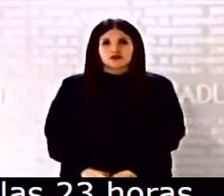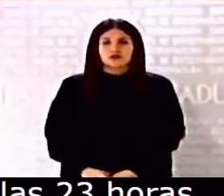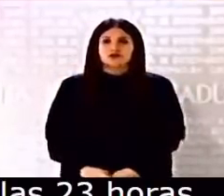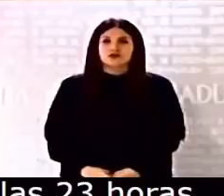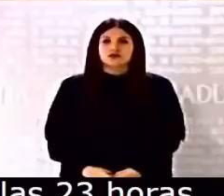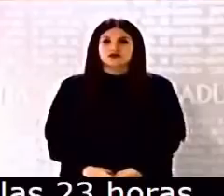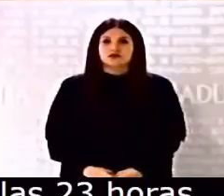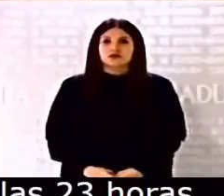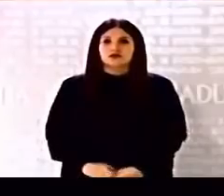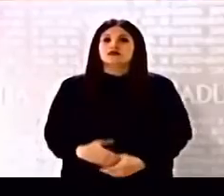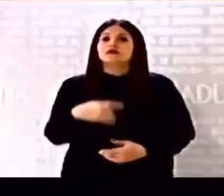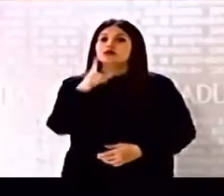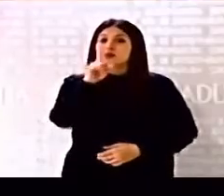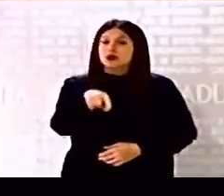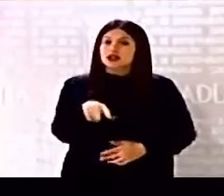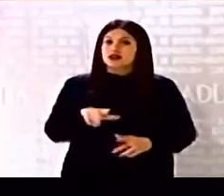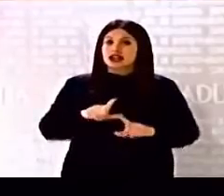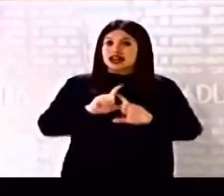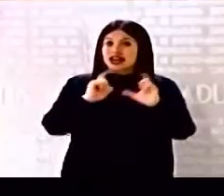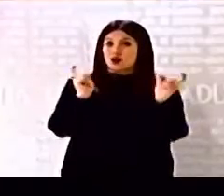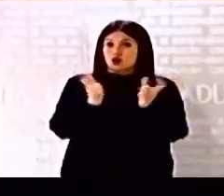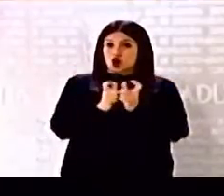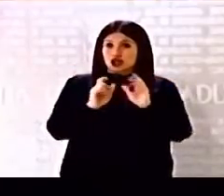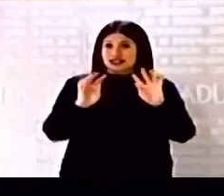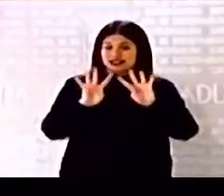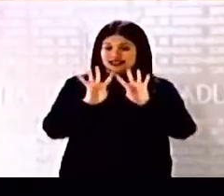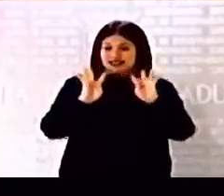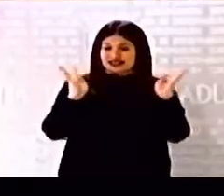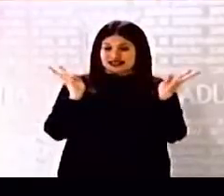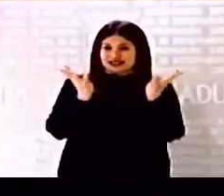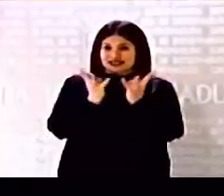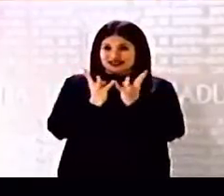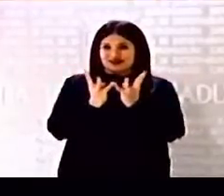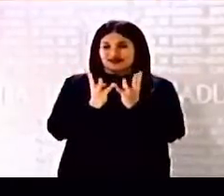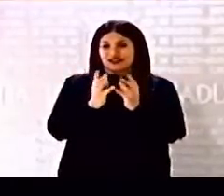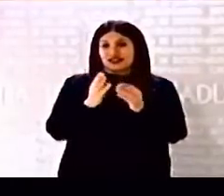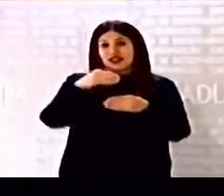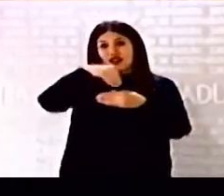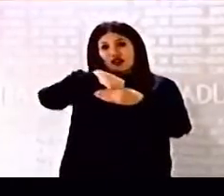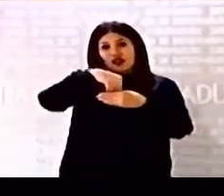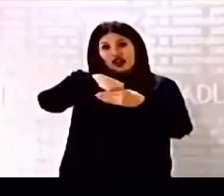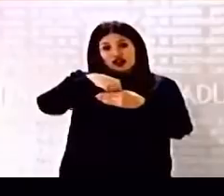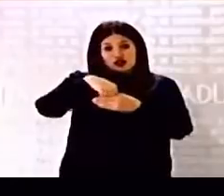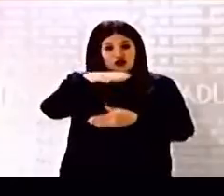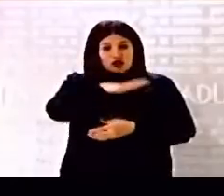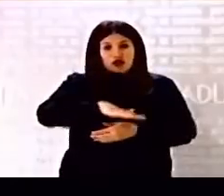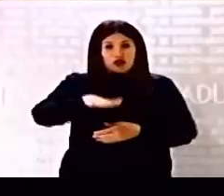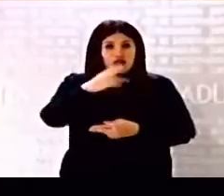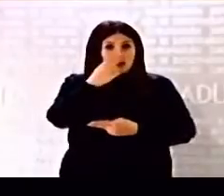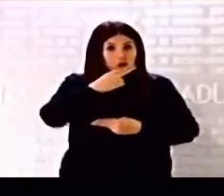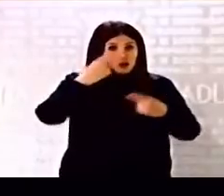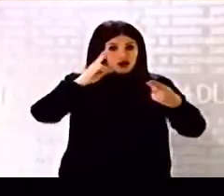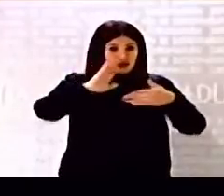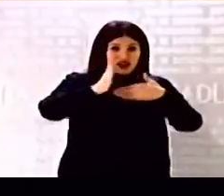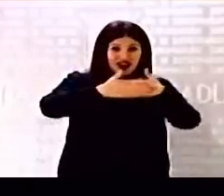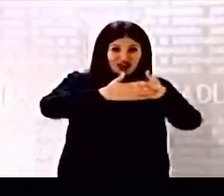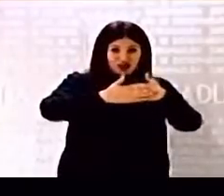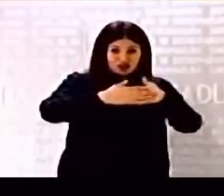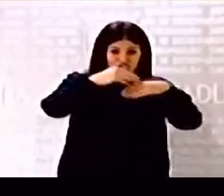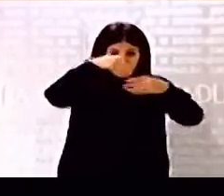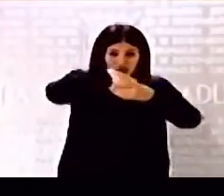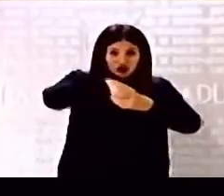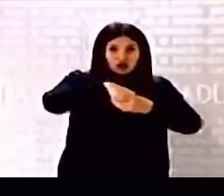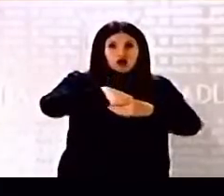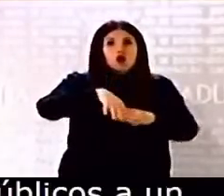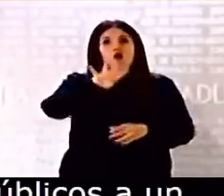Se limitarán las reuniones en los interiores de los espacios públicos cerrados a un máximo de